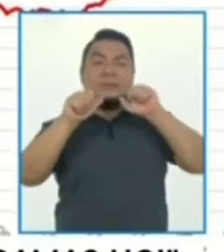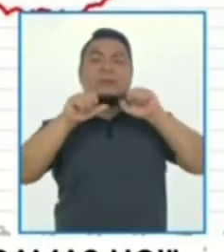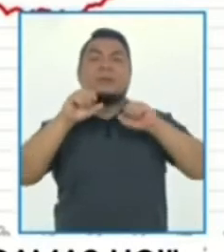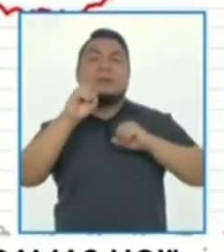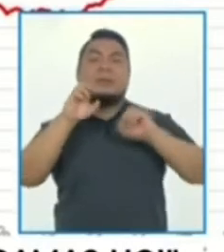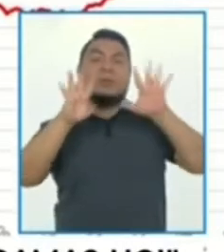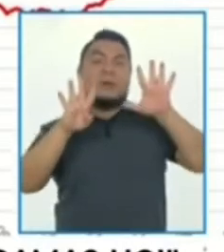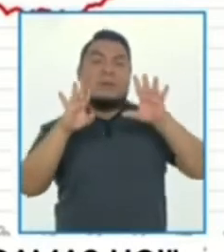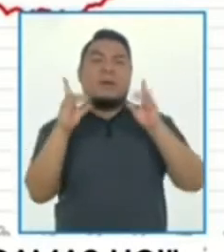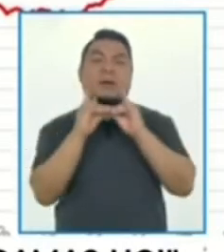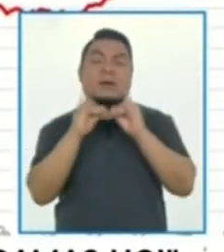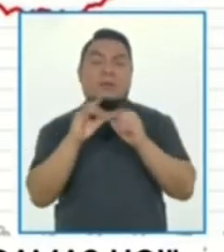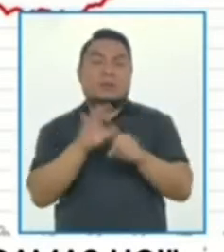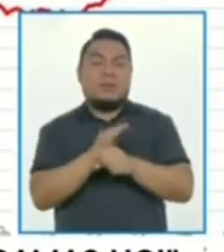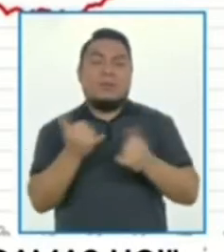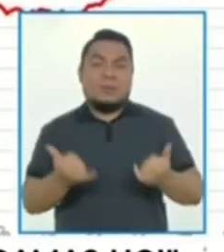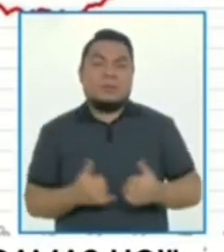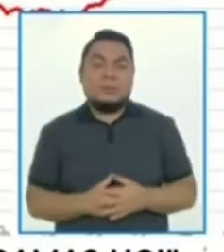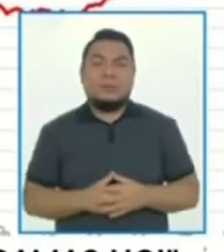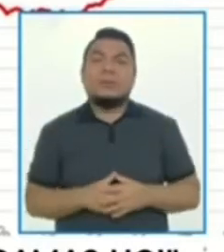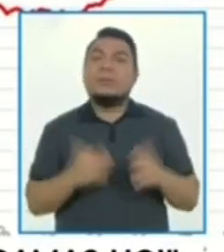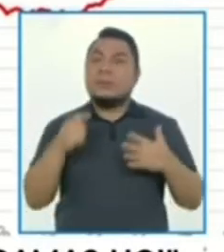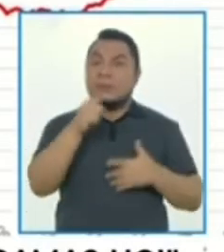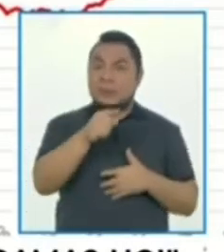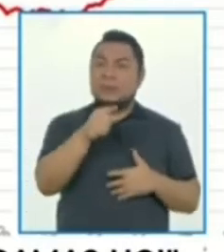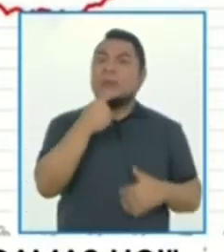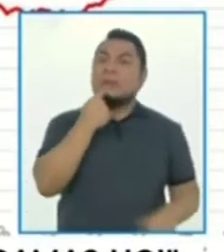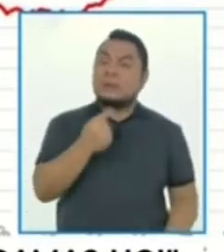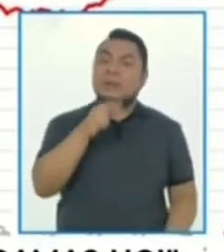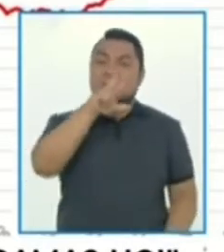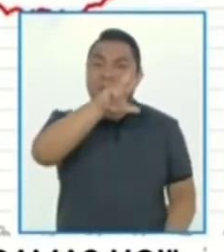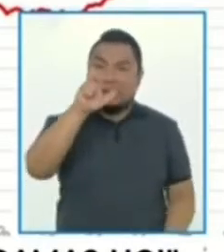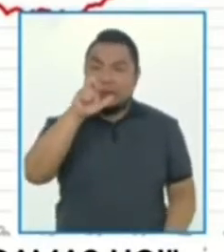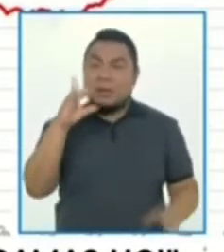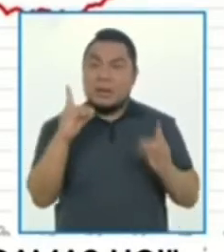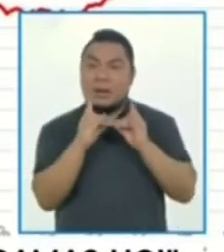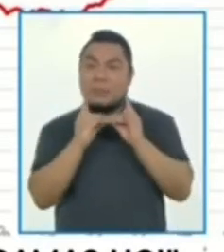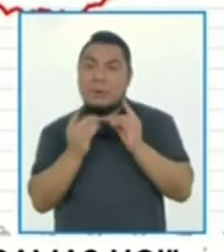1.709 camas ocupadas al día de hoy. Ojo que hablamos de 300 camas más.